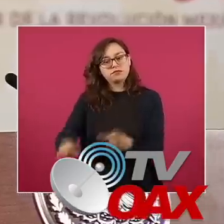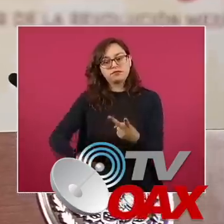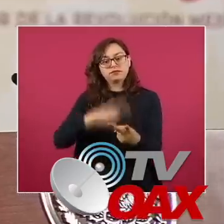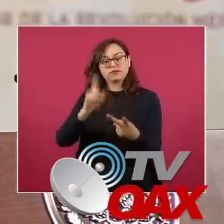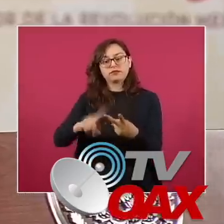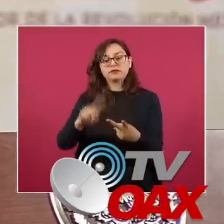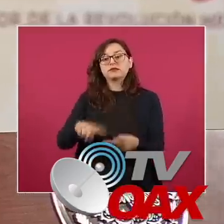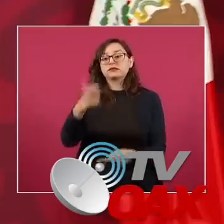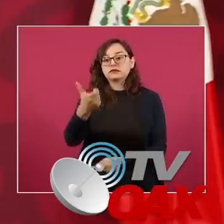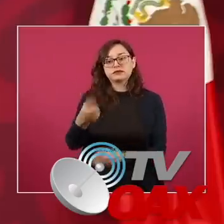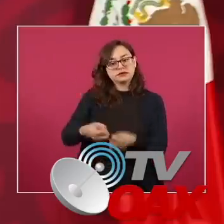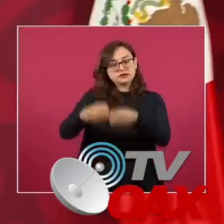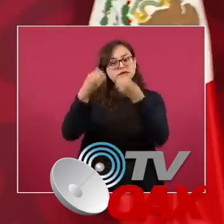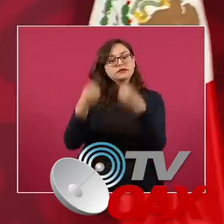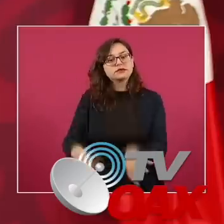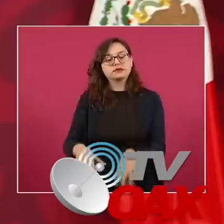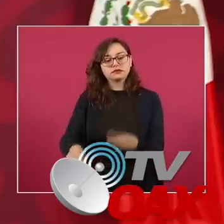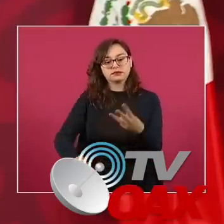prioritaria,